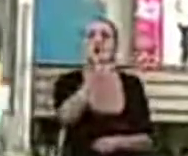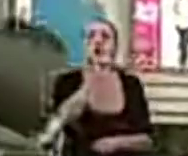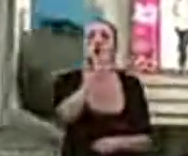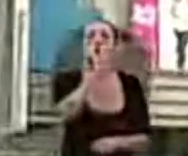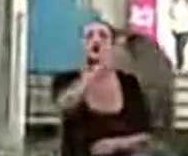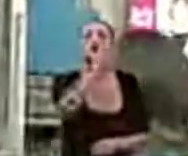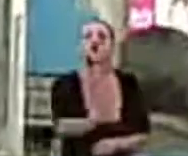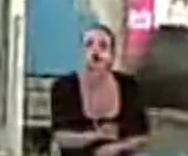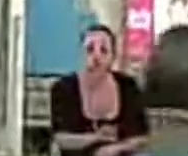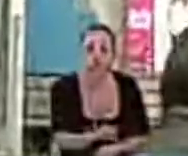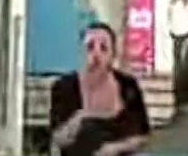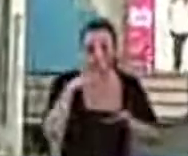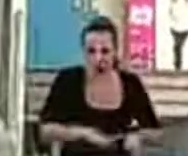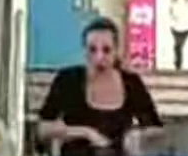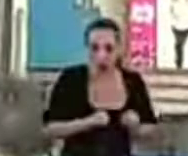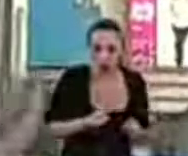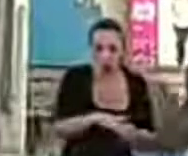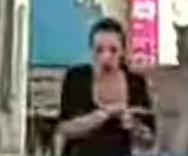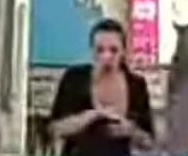45.4% en el caso de Bogotá.